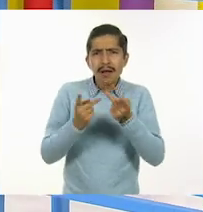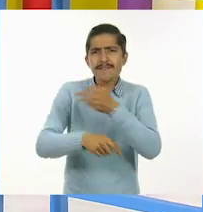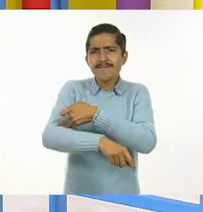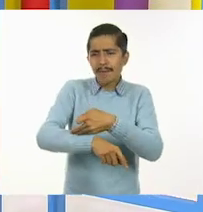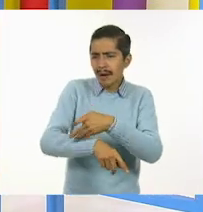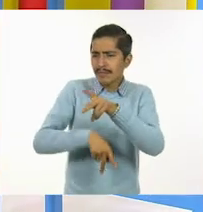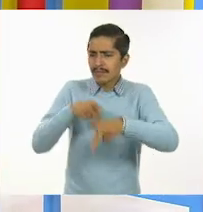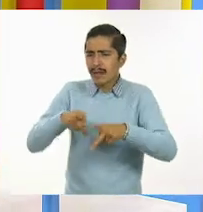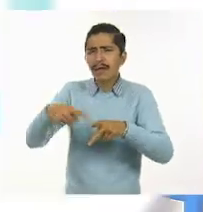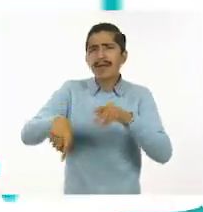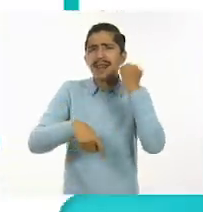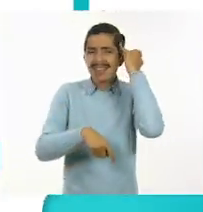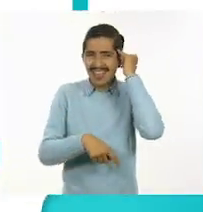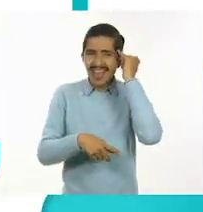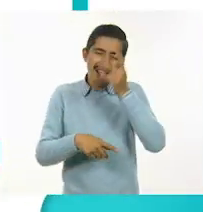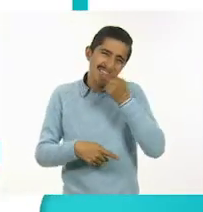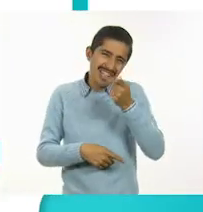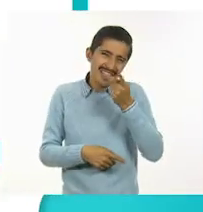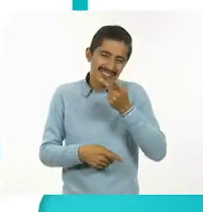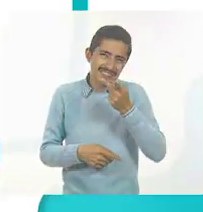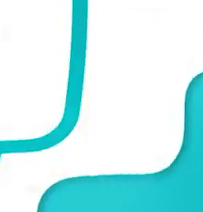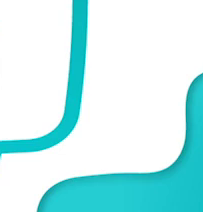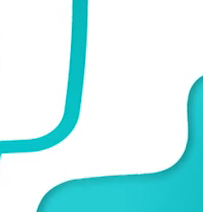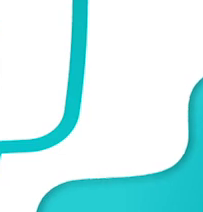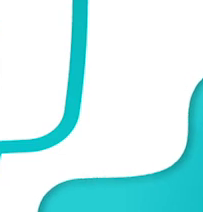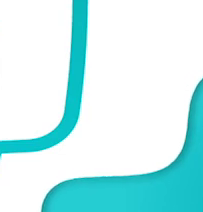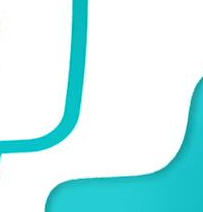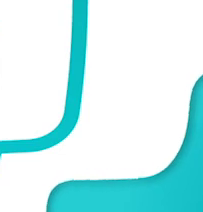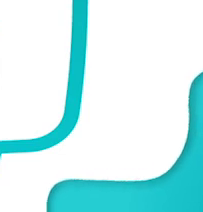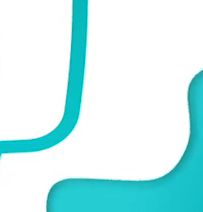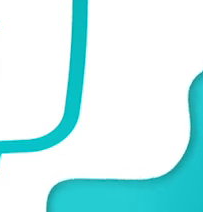su familia en su lengua materna.